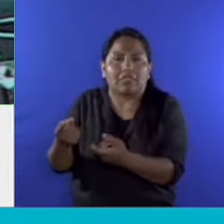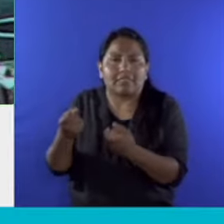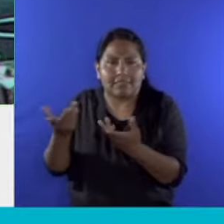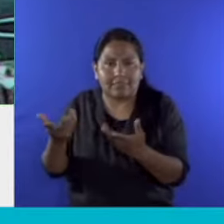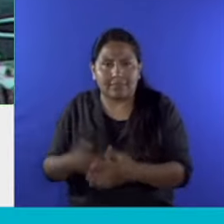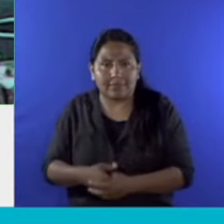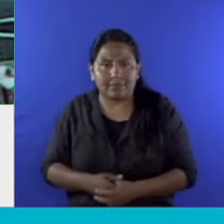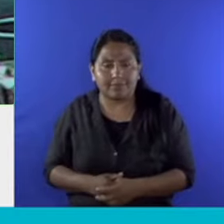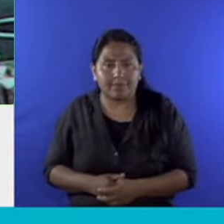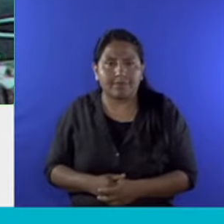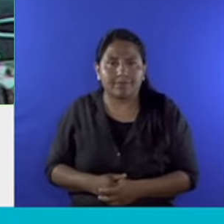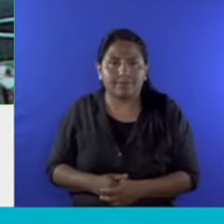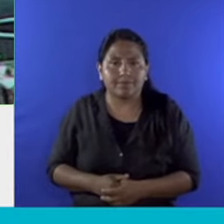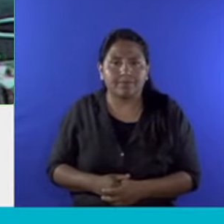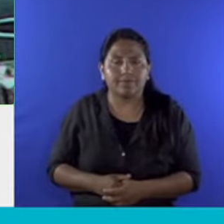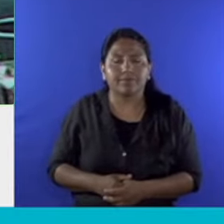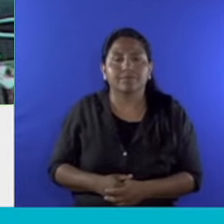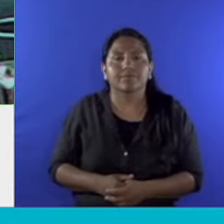social.